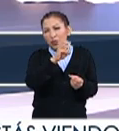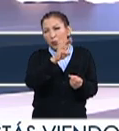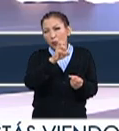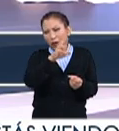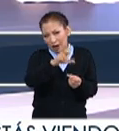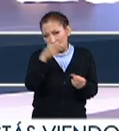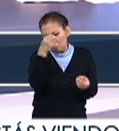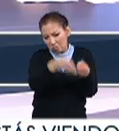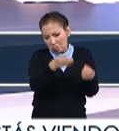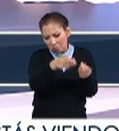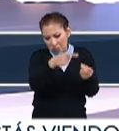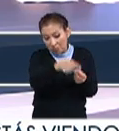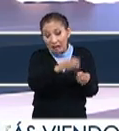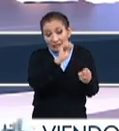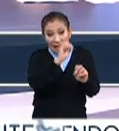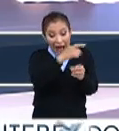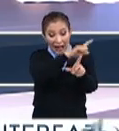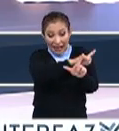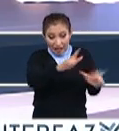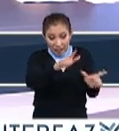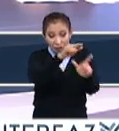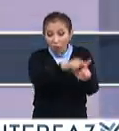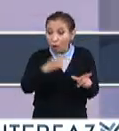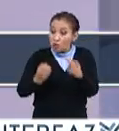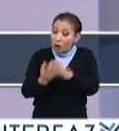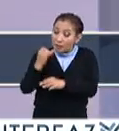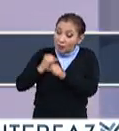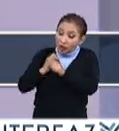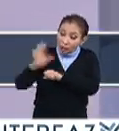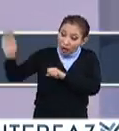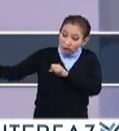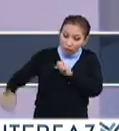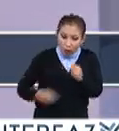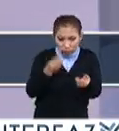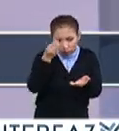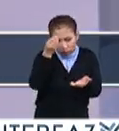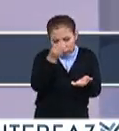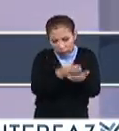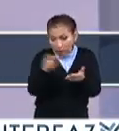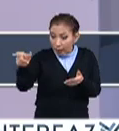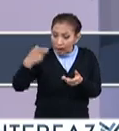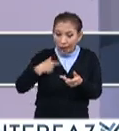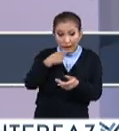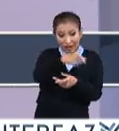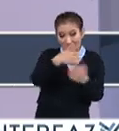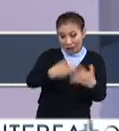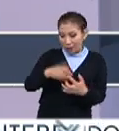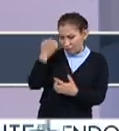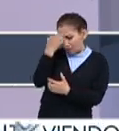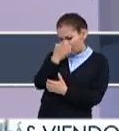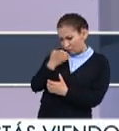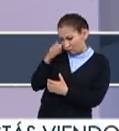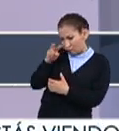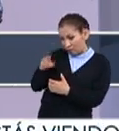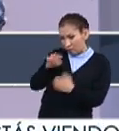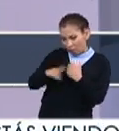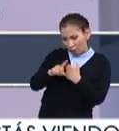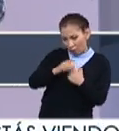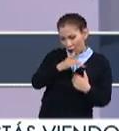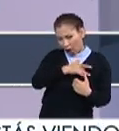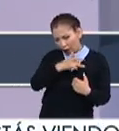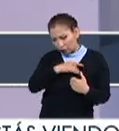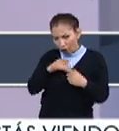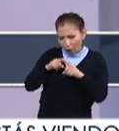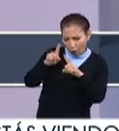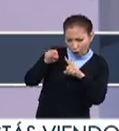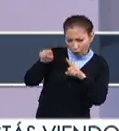de tal manera que cuando llegue alguna nueva información se pueda determinar si la persona tiene algún padecimiento, alguna arritmia,